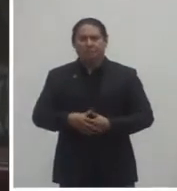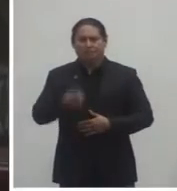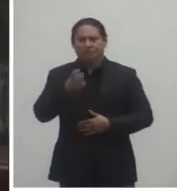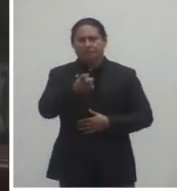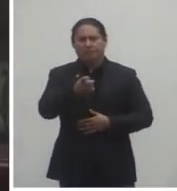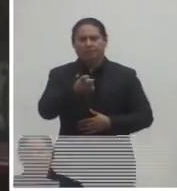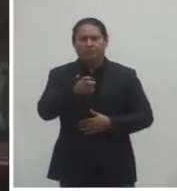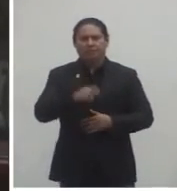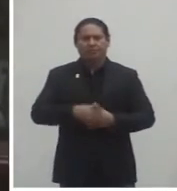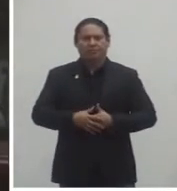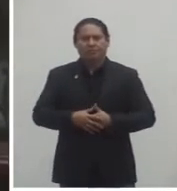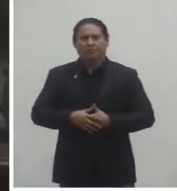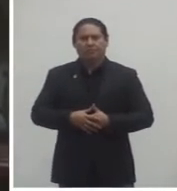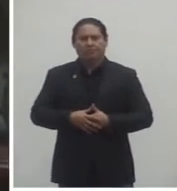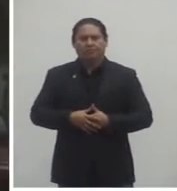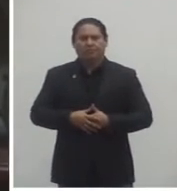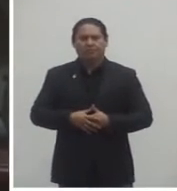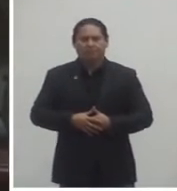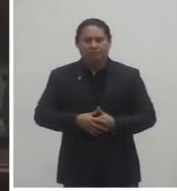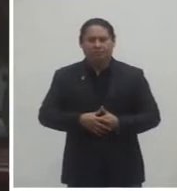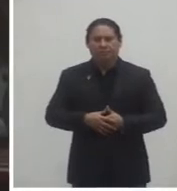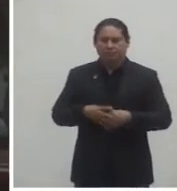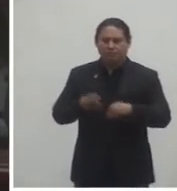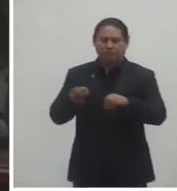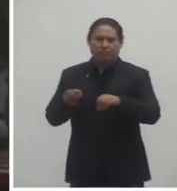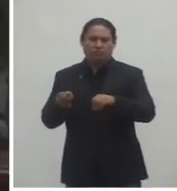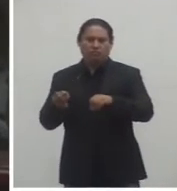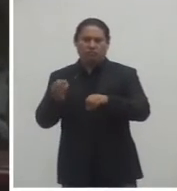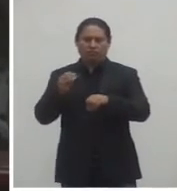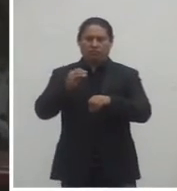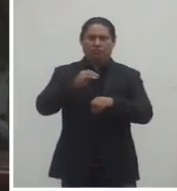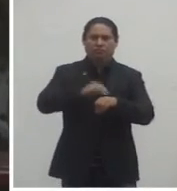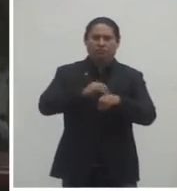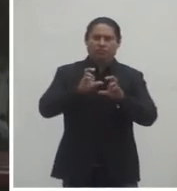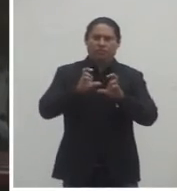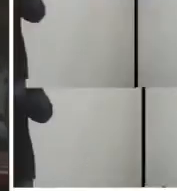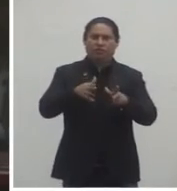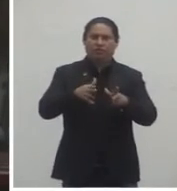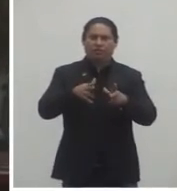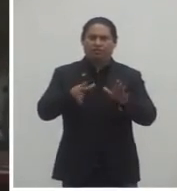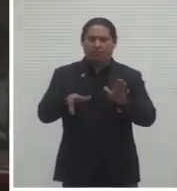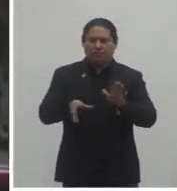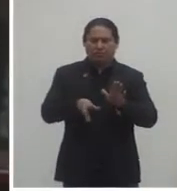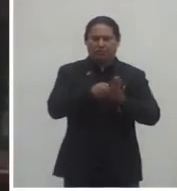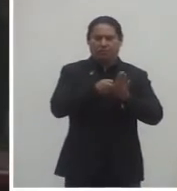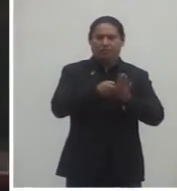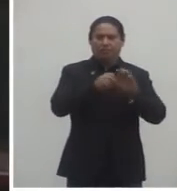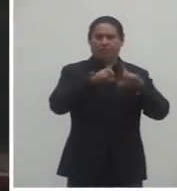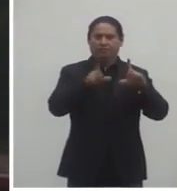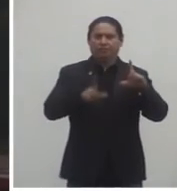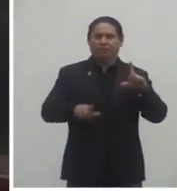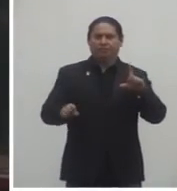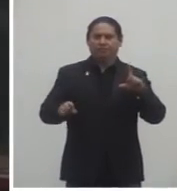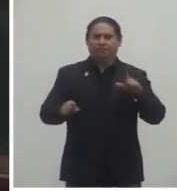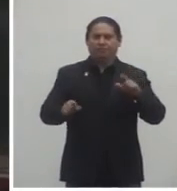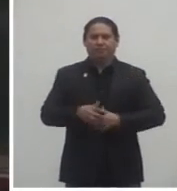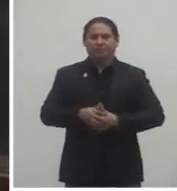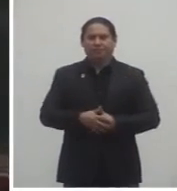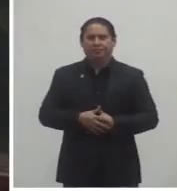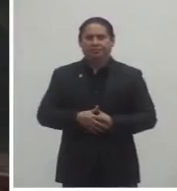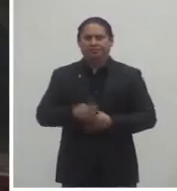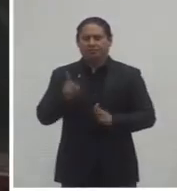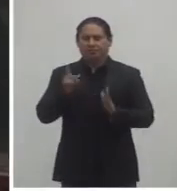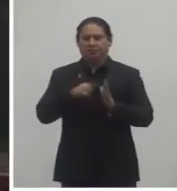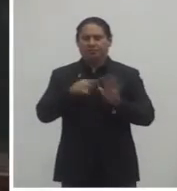historia comienza con la reincorporación de la provincia de Chiapas a la República Mexicana